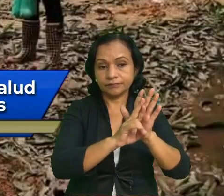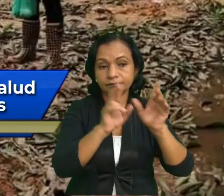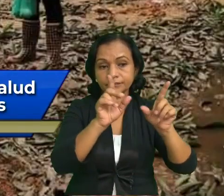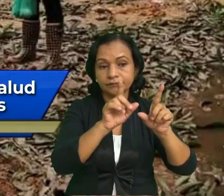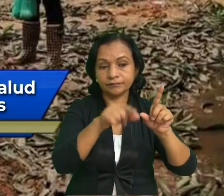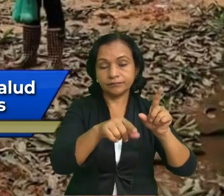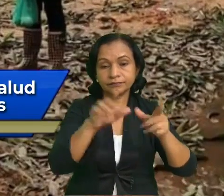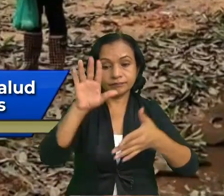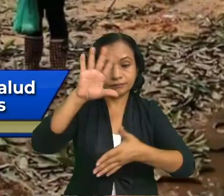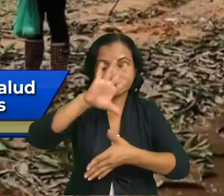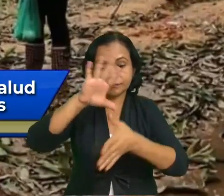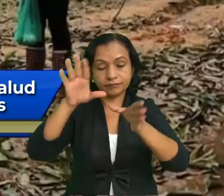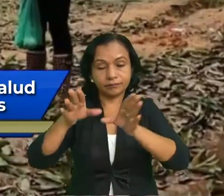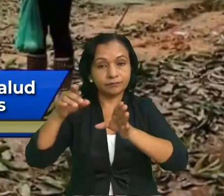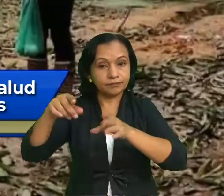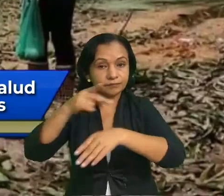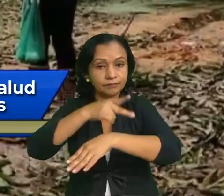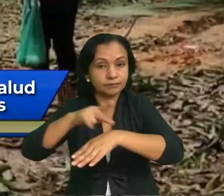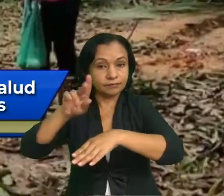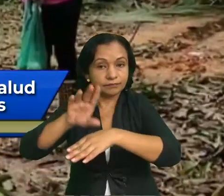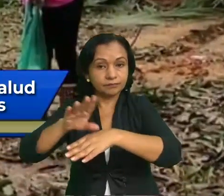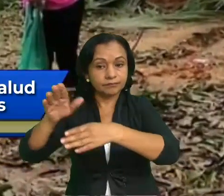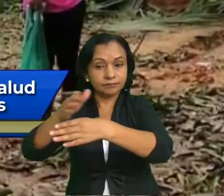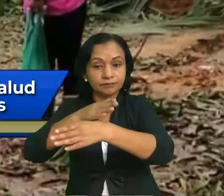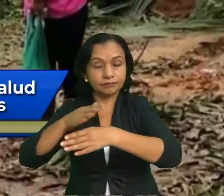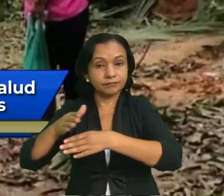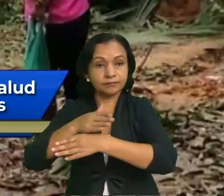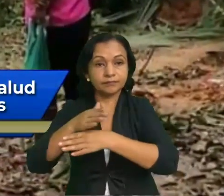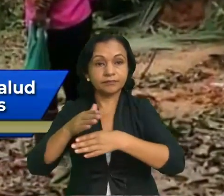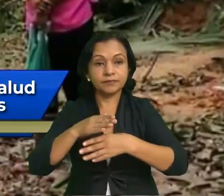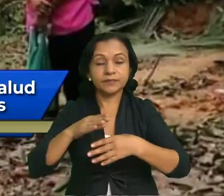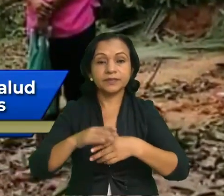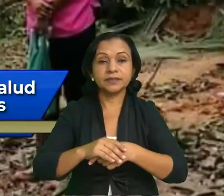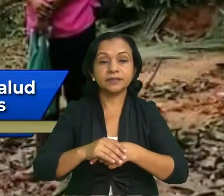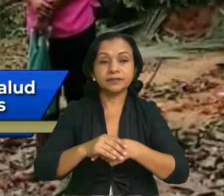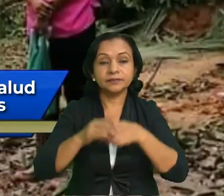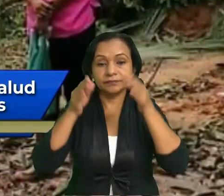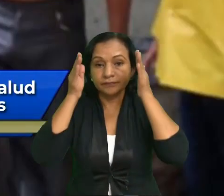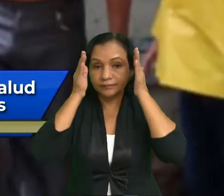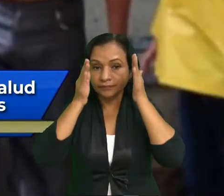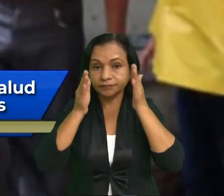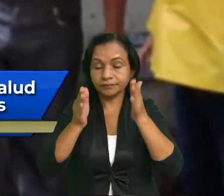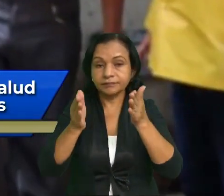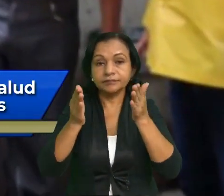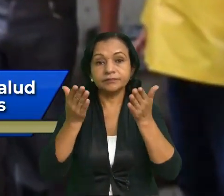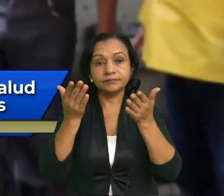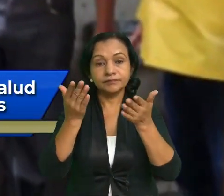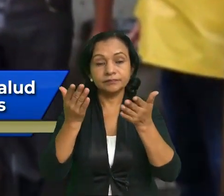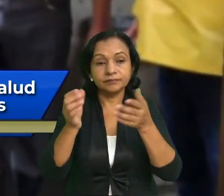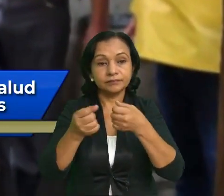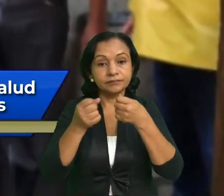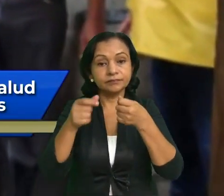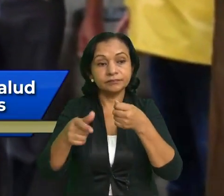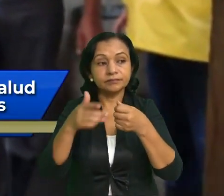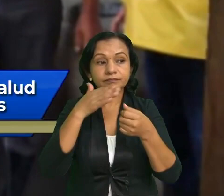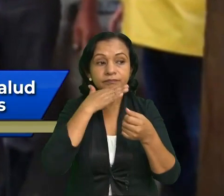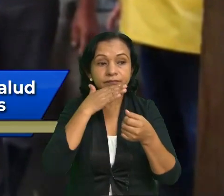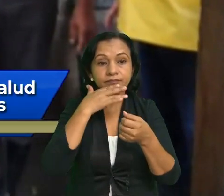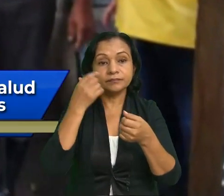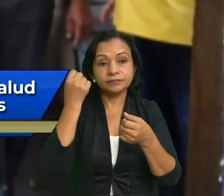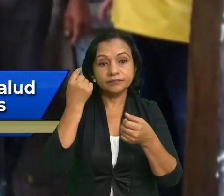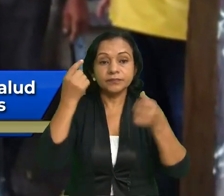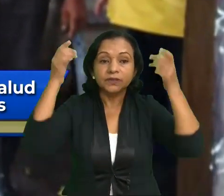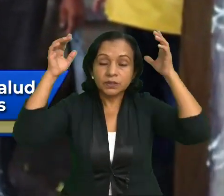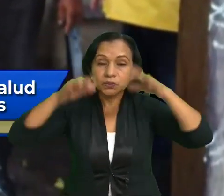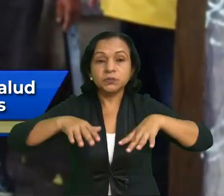que pues obviamente por sus realidades fue bastante focalizada por lo menor el impacto fuerte y aunque entendemos que la lluvia